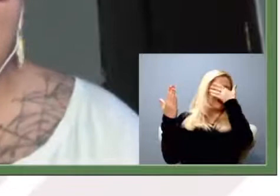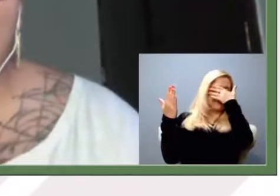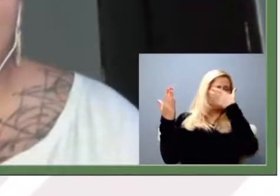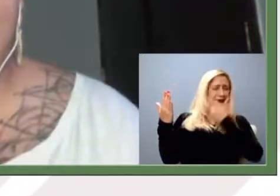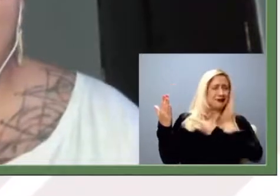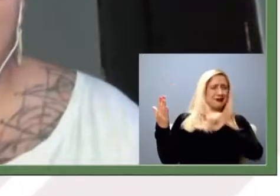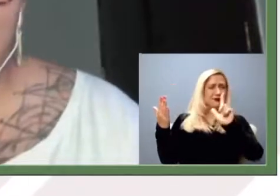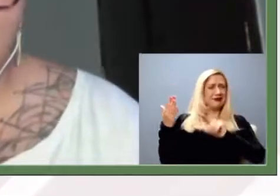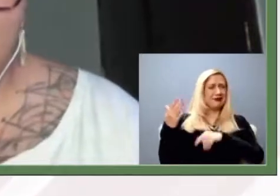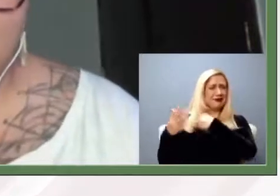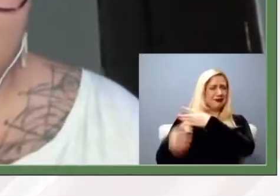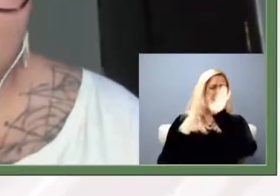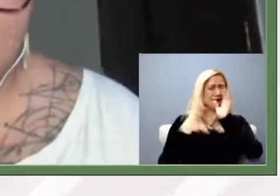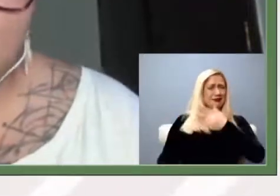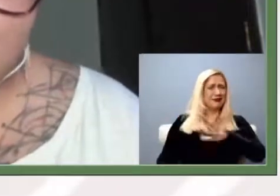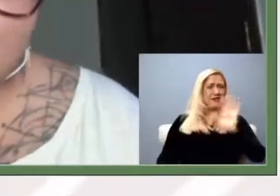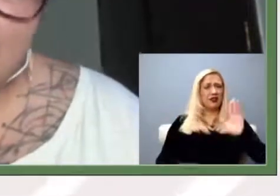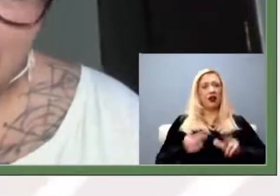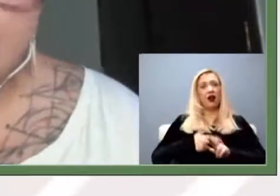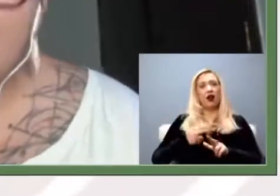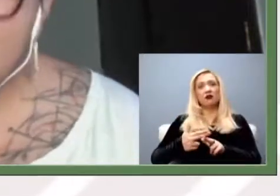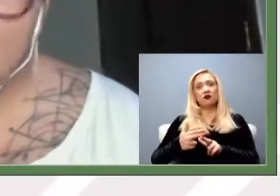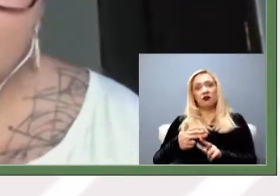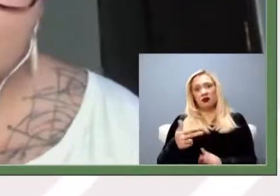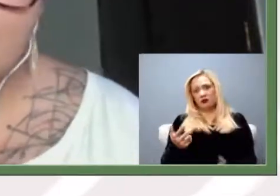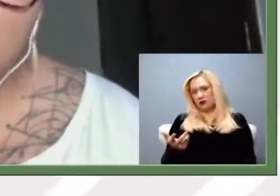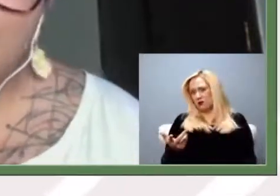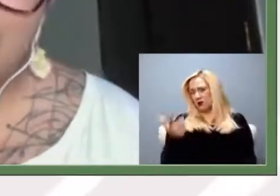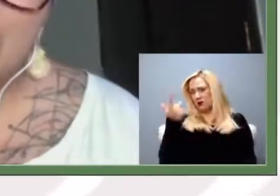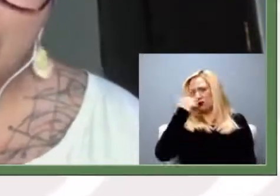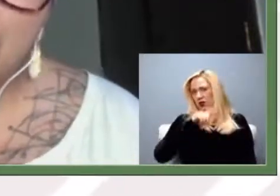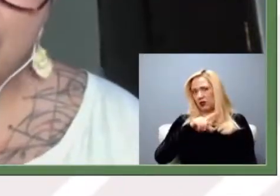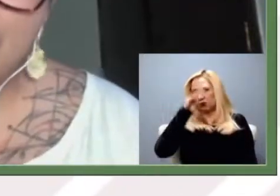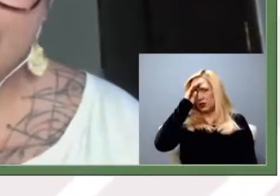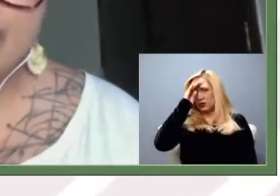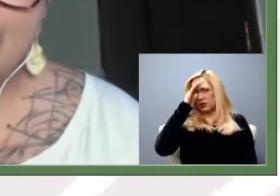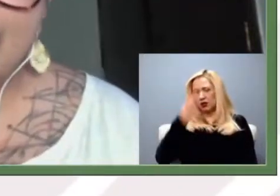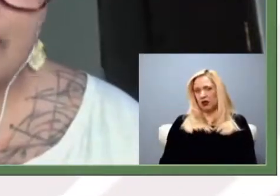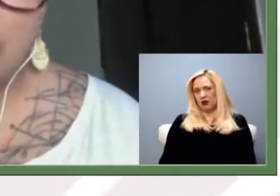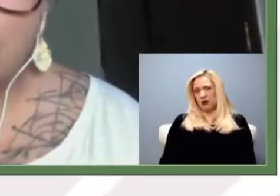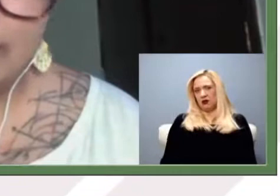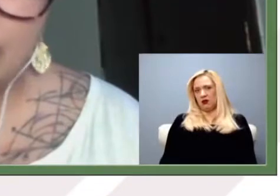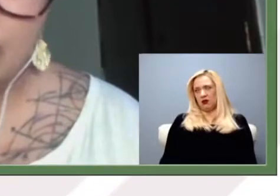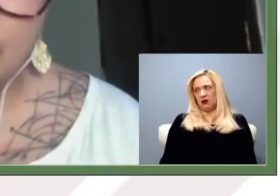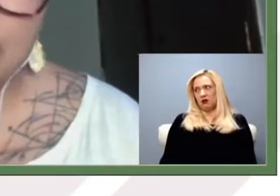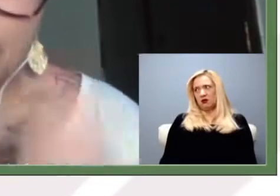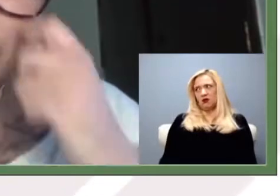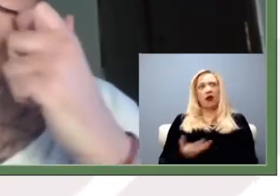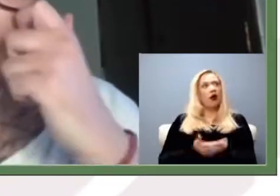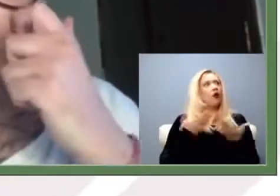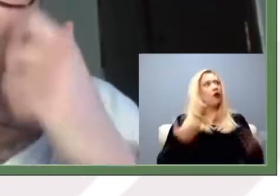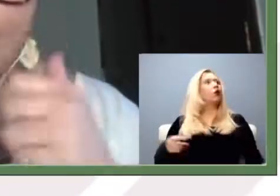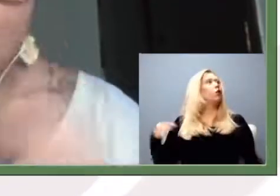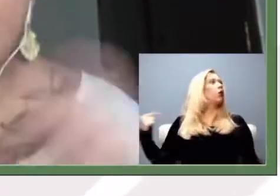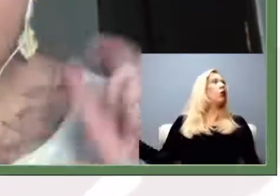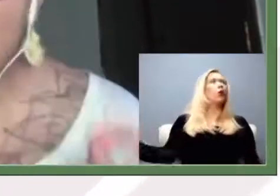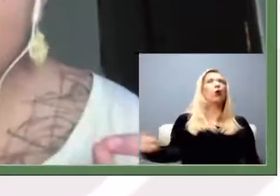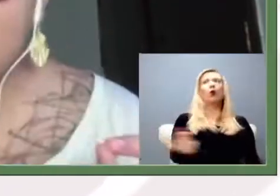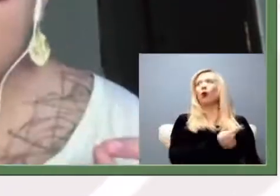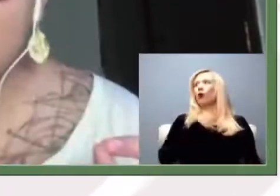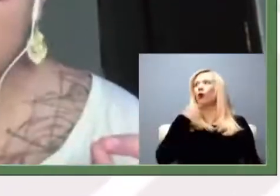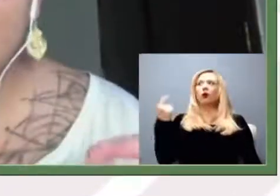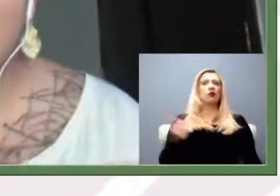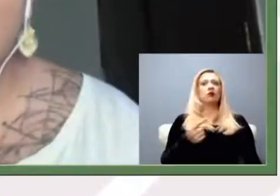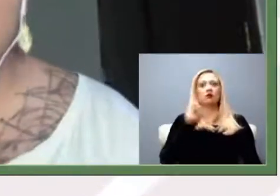existir que hemos llegado a ese grado. Entonces, e insisto con la salud porque la salud ahorita está en boga, ¿no? O sea, todo parece que, y además